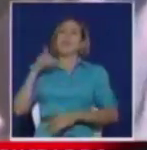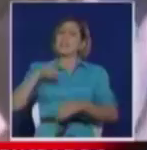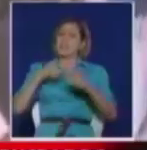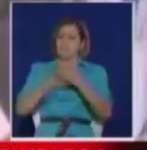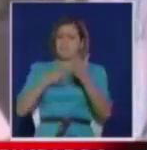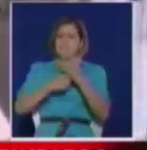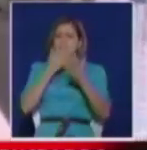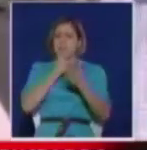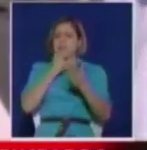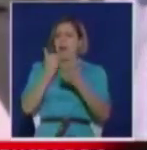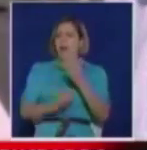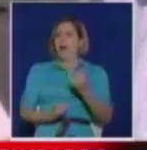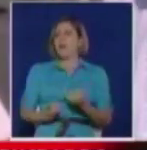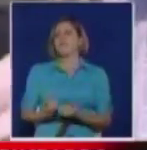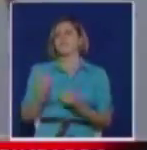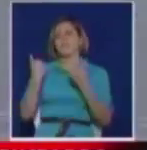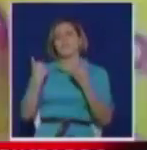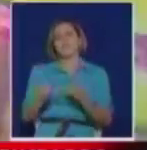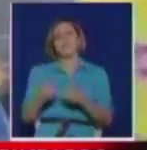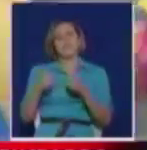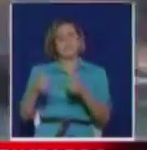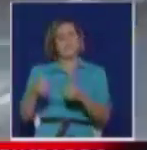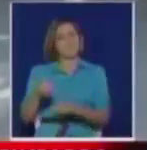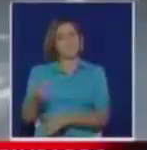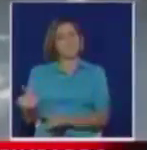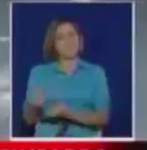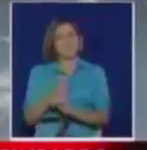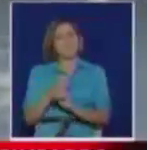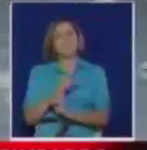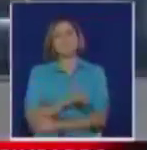para corregirlo en la final y gracias a Dios lo pude lograr.